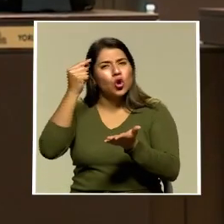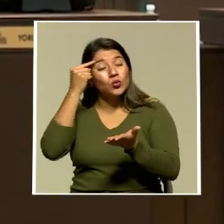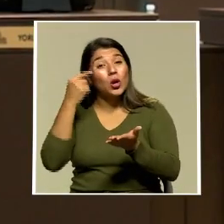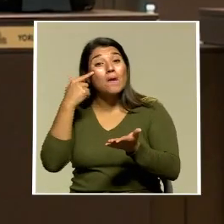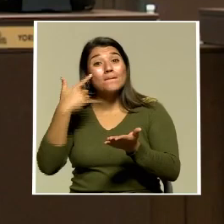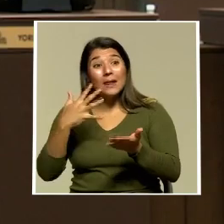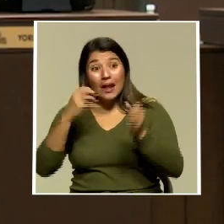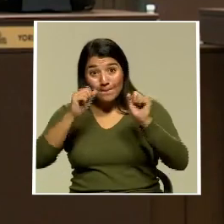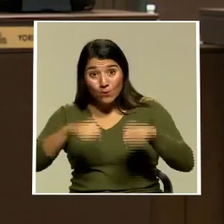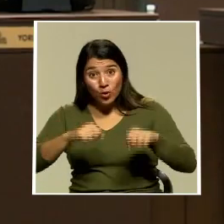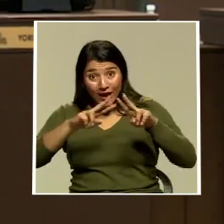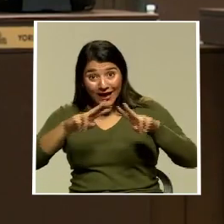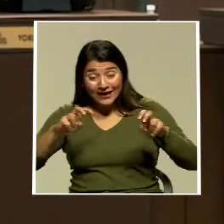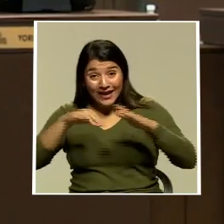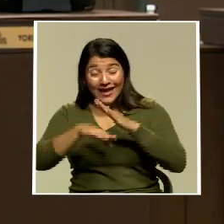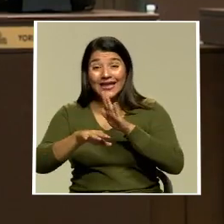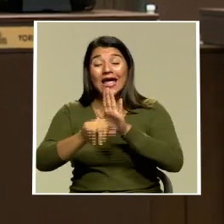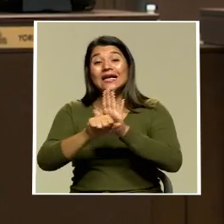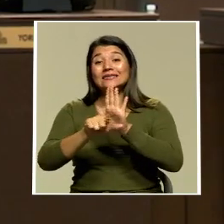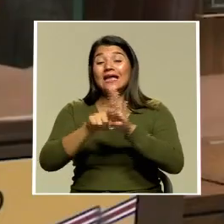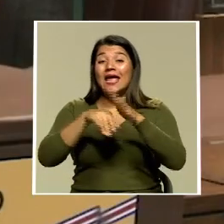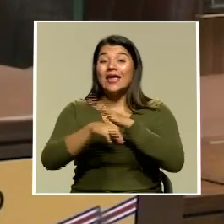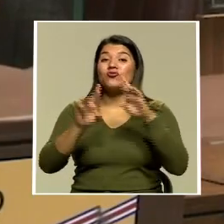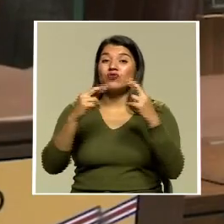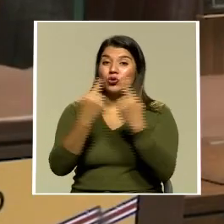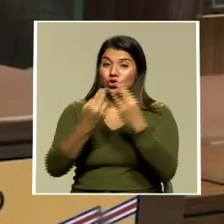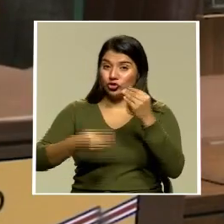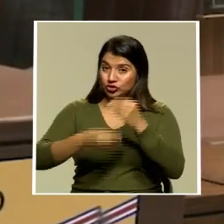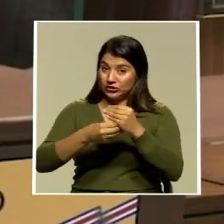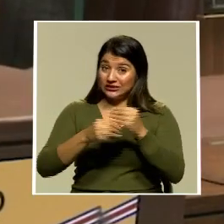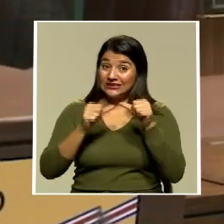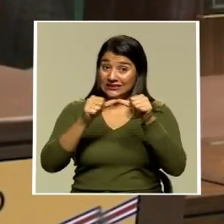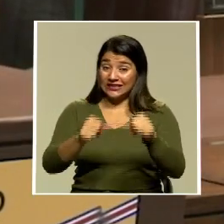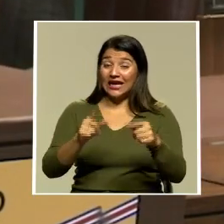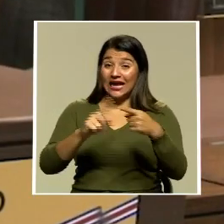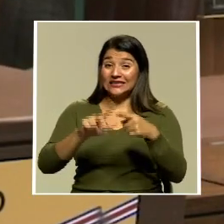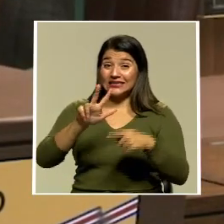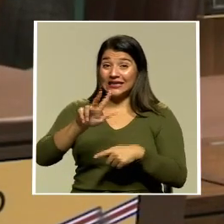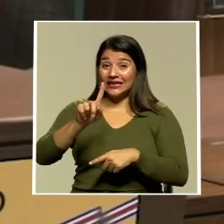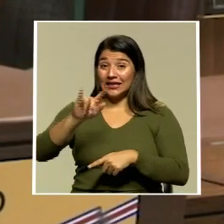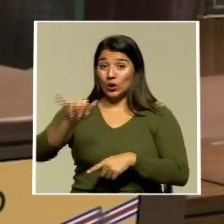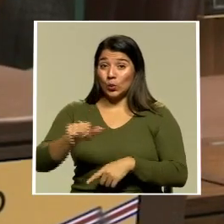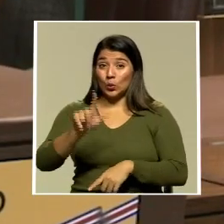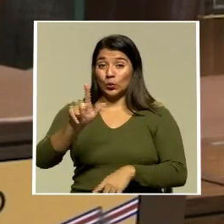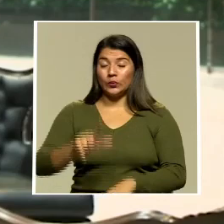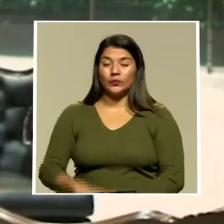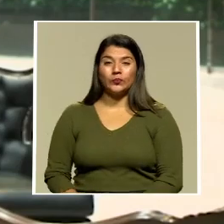en estas sesiones extraordinarias que se extenderán hasta el próximo 31 de julio.